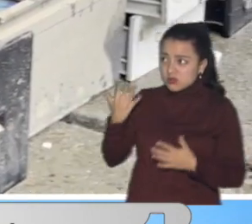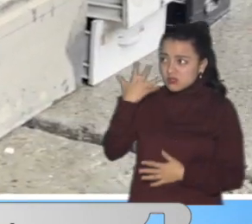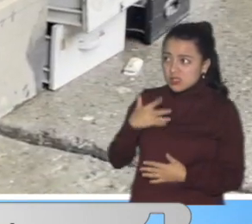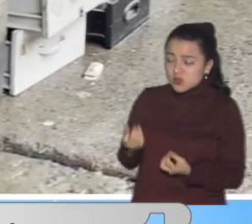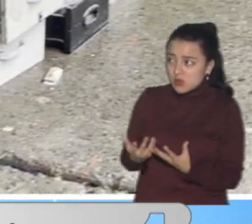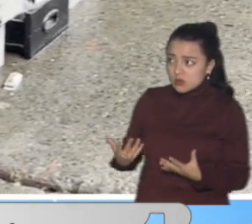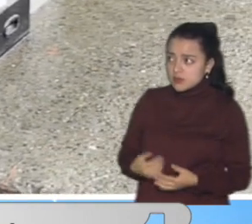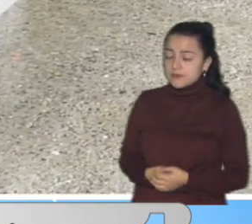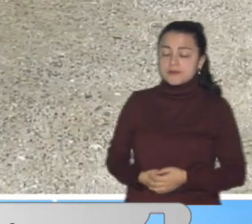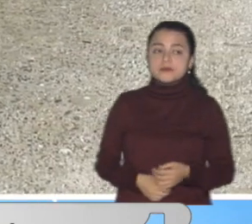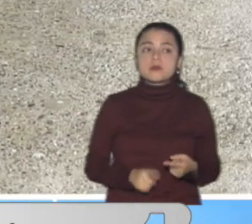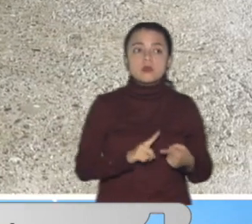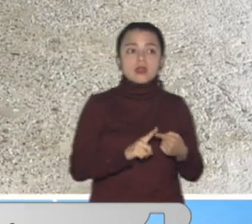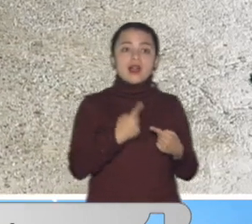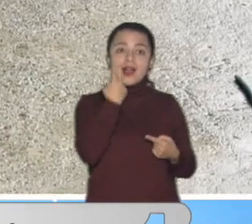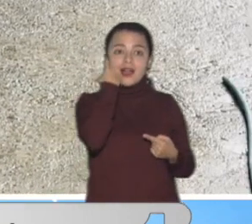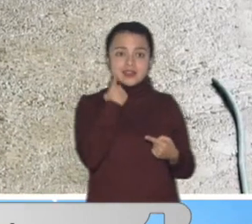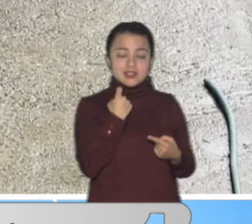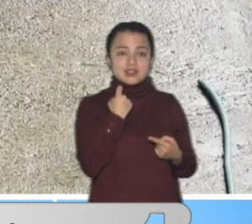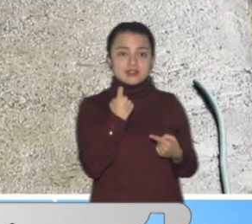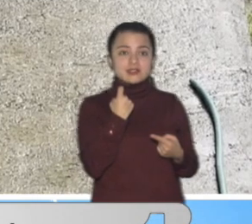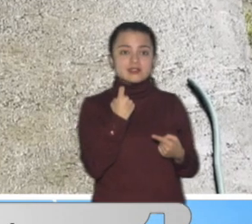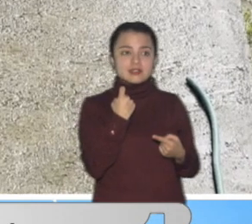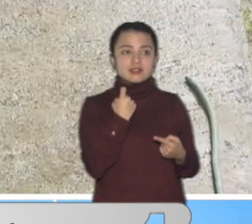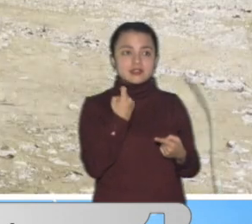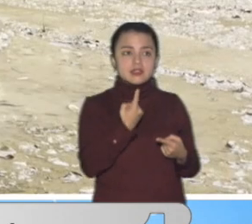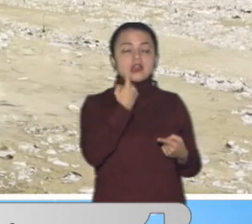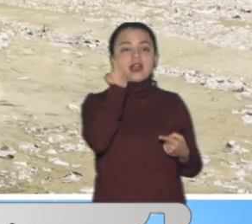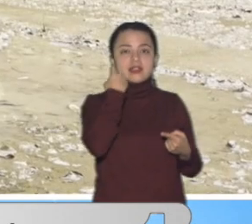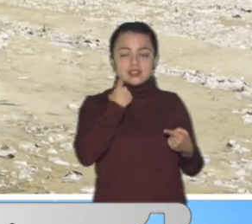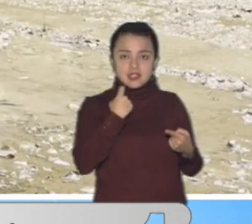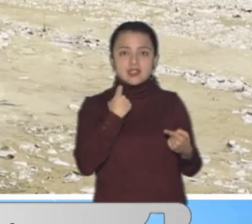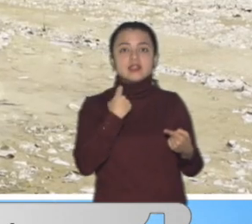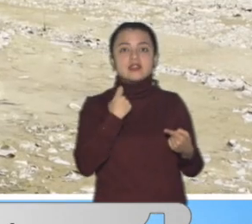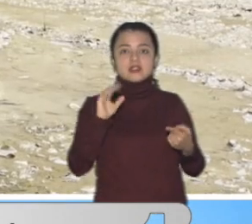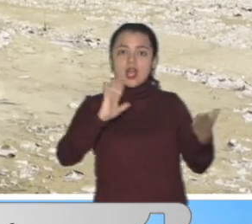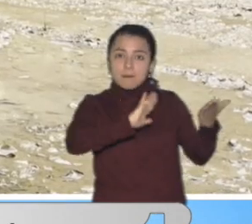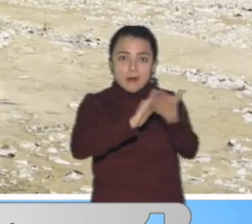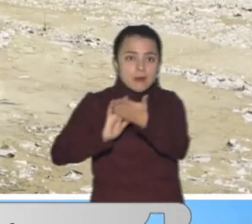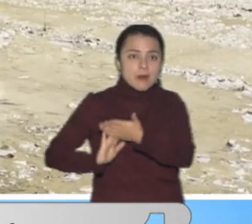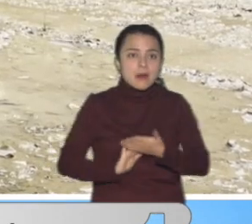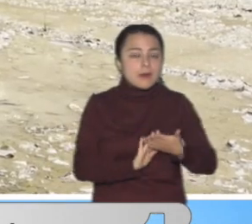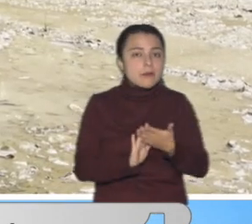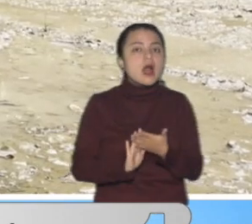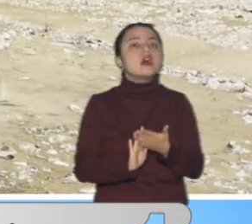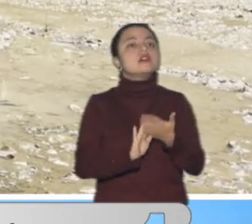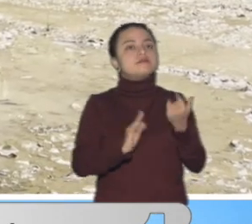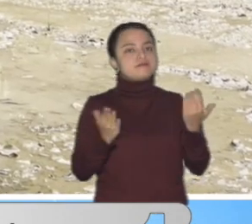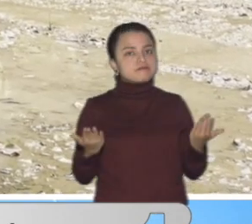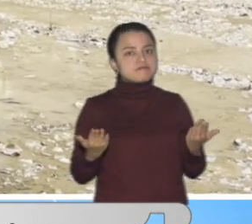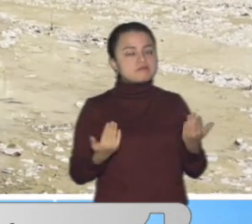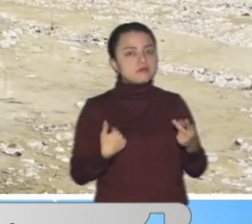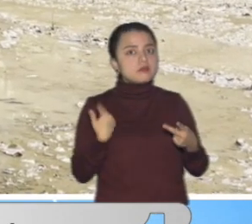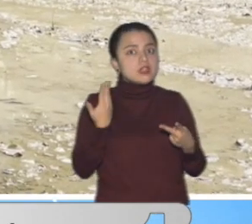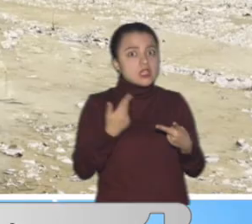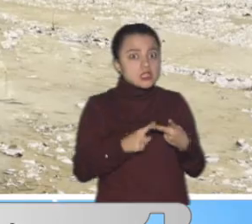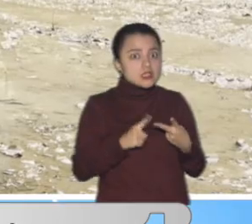el día de ayer se comenzó a hacer para la contingencia el arreglo de estructuras y se